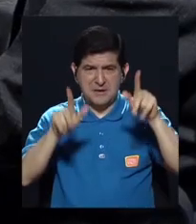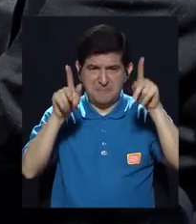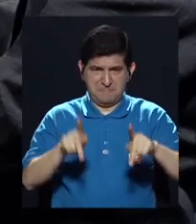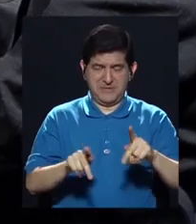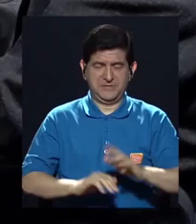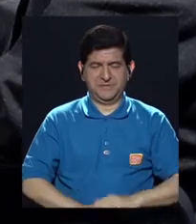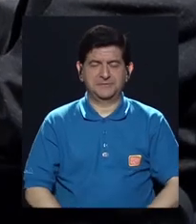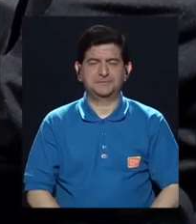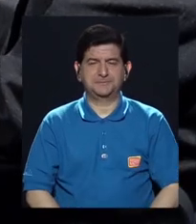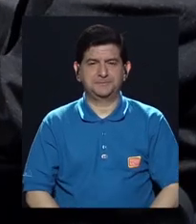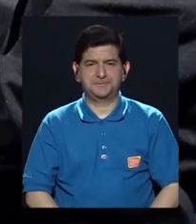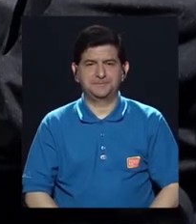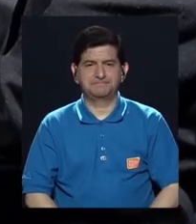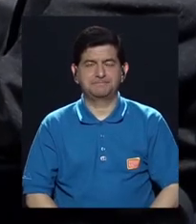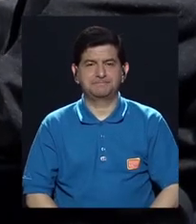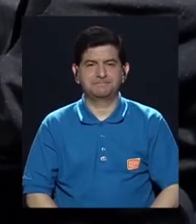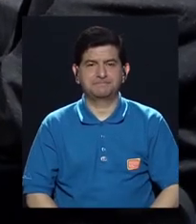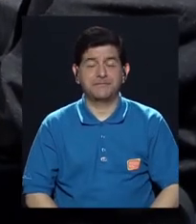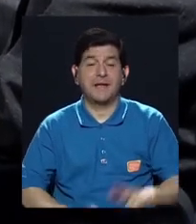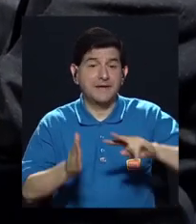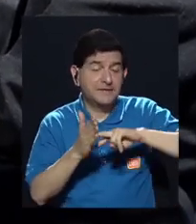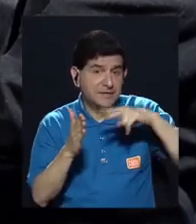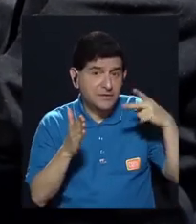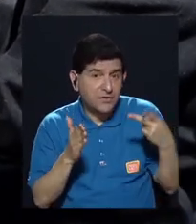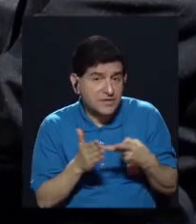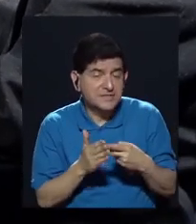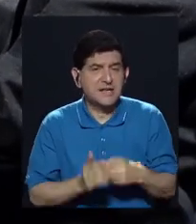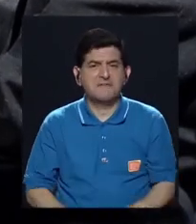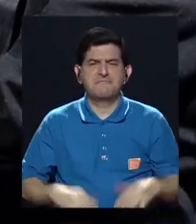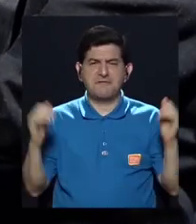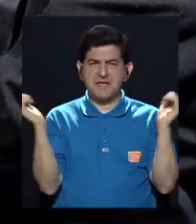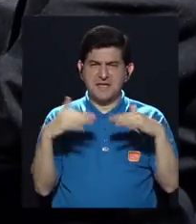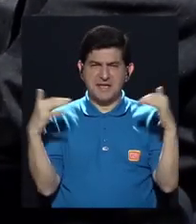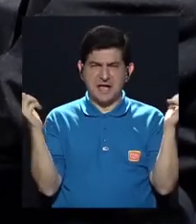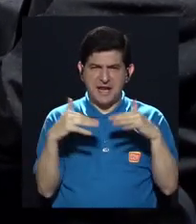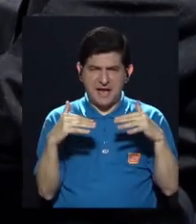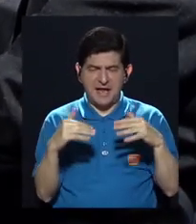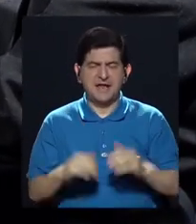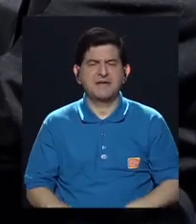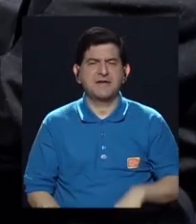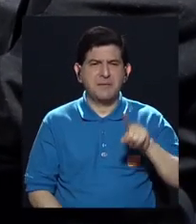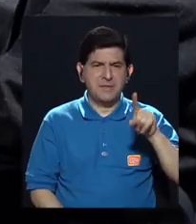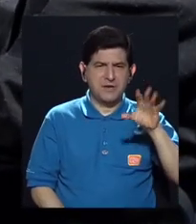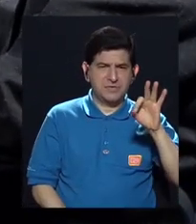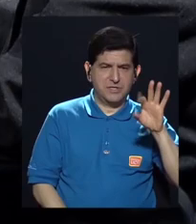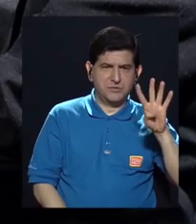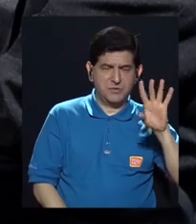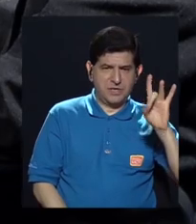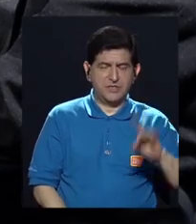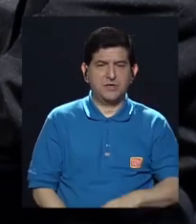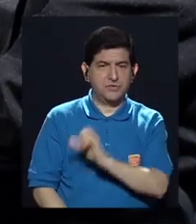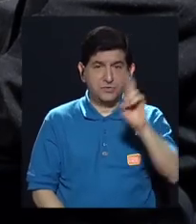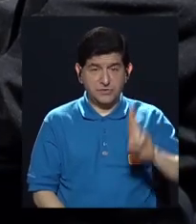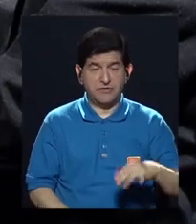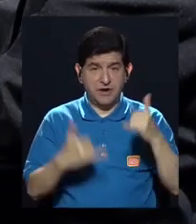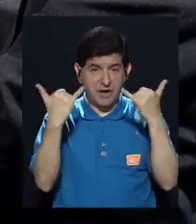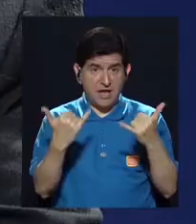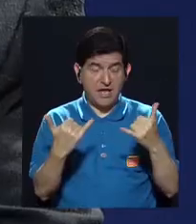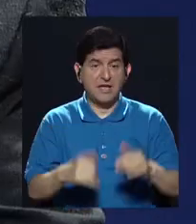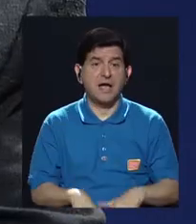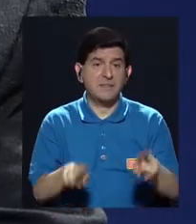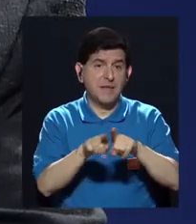los que estamos por aquí. Así es que lo que es la guerra del 48 en Costa Rica. Y un Batista también más dictador